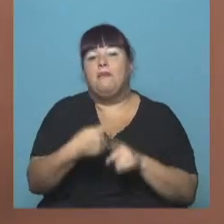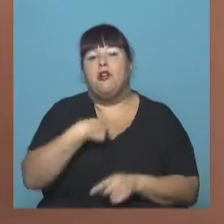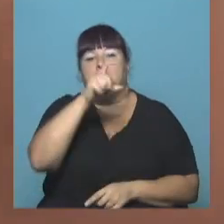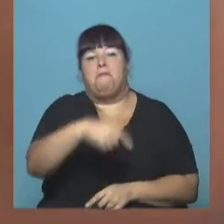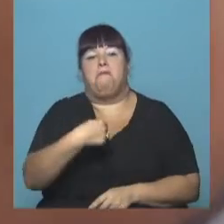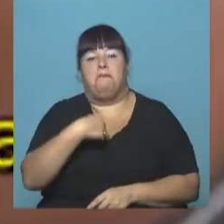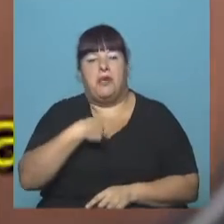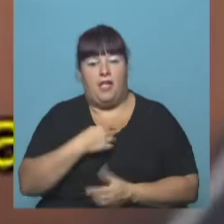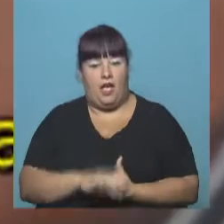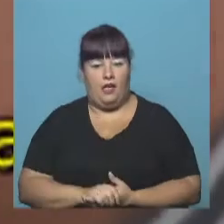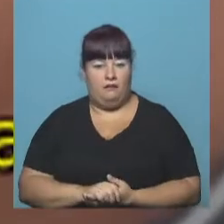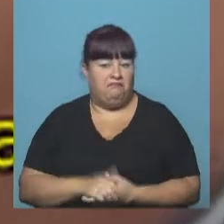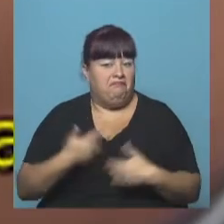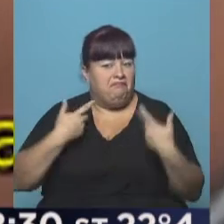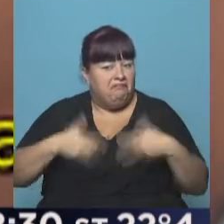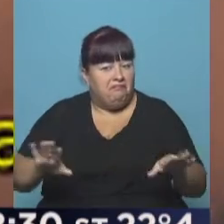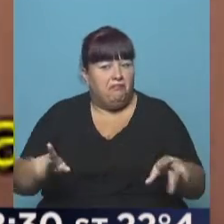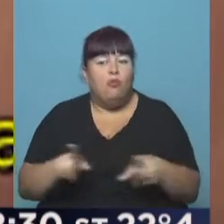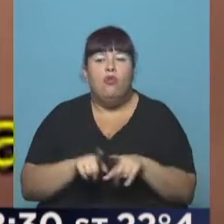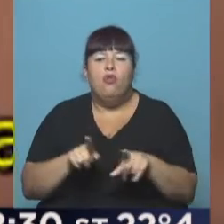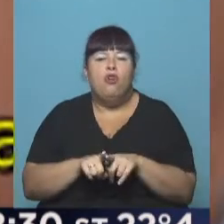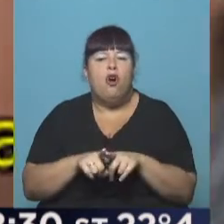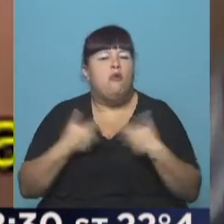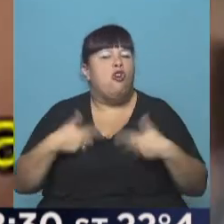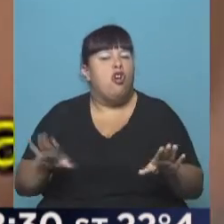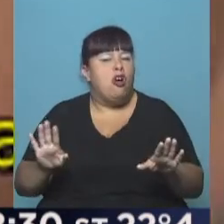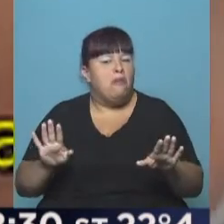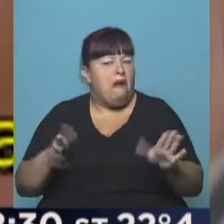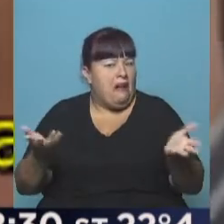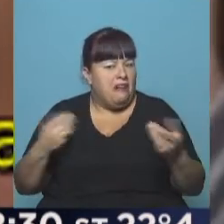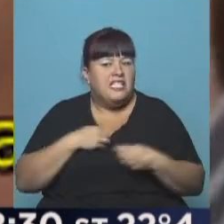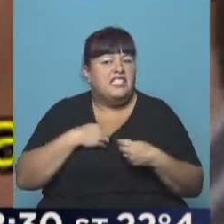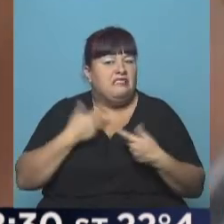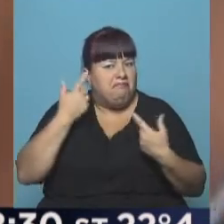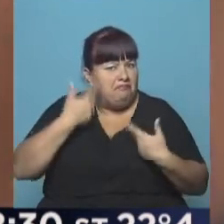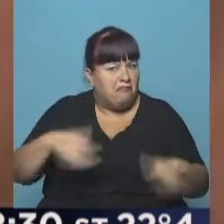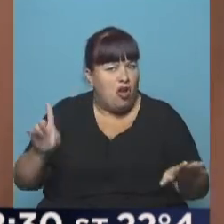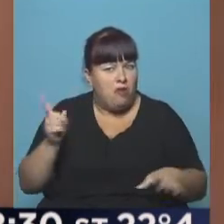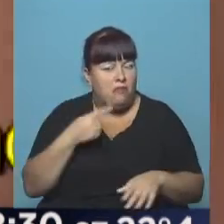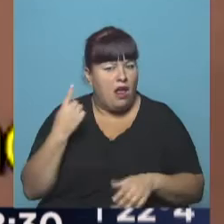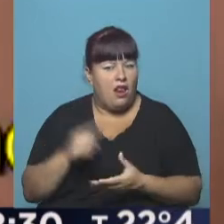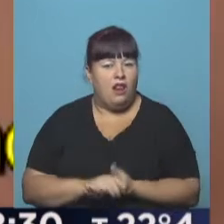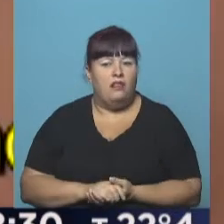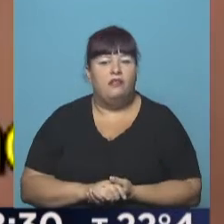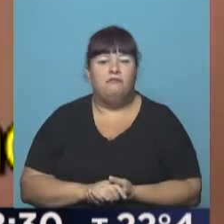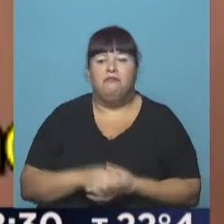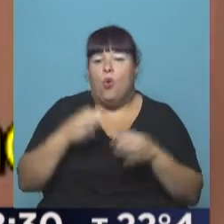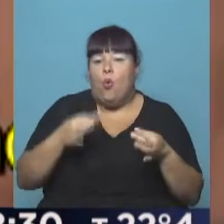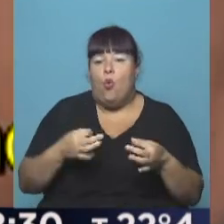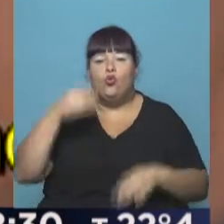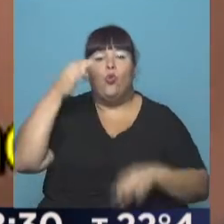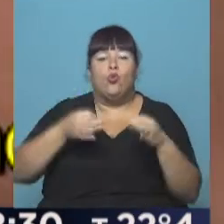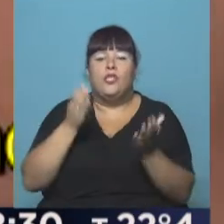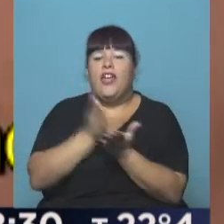mía. Así nomás, como si fuera cosa de sentido común y justo de